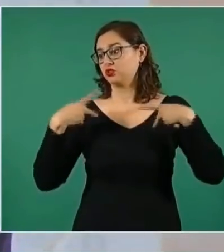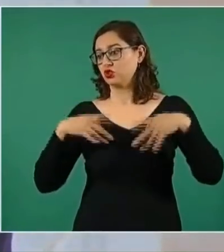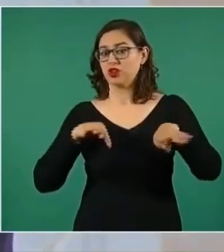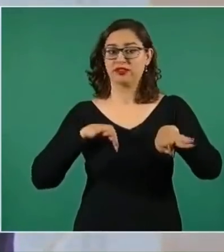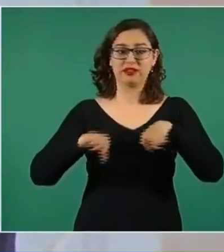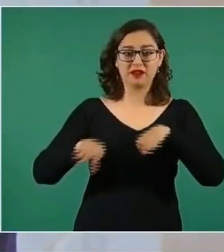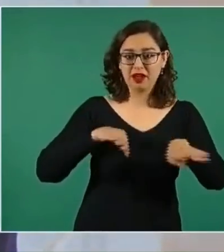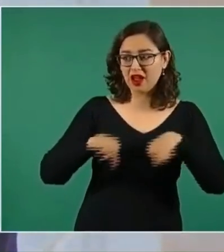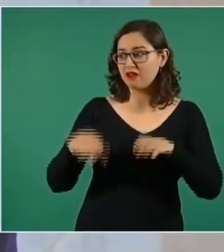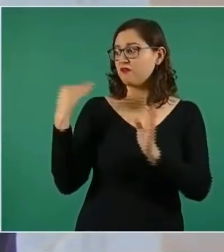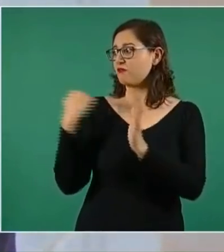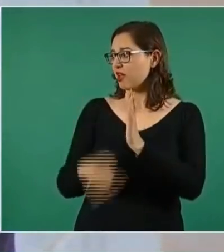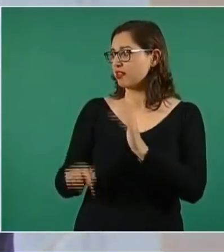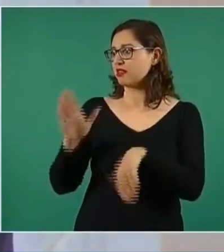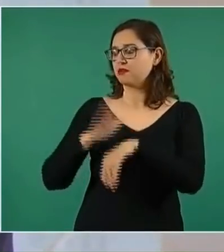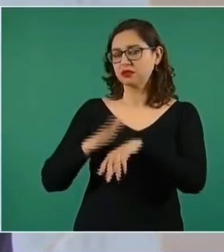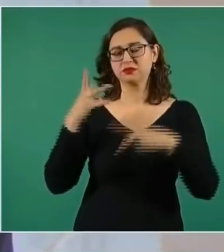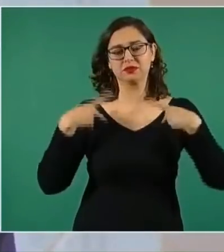Un dato: